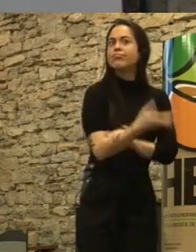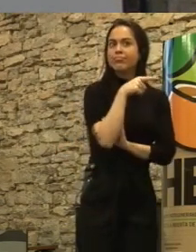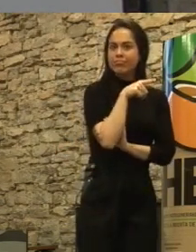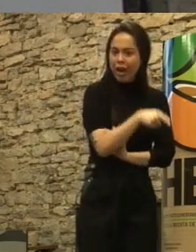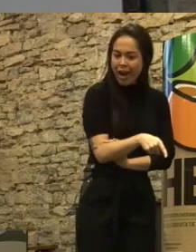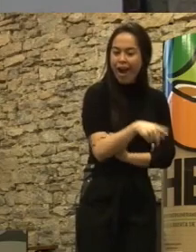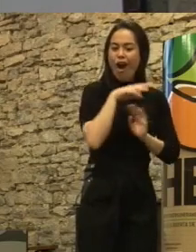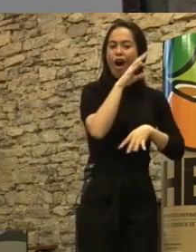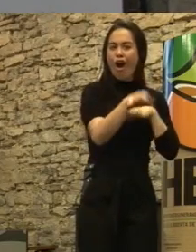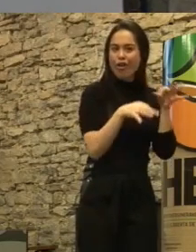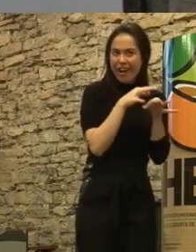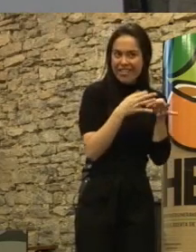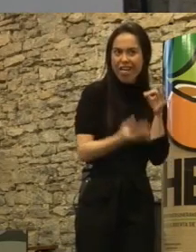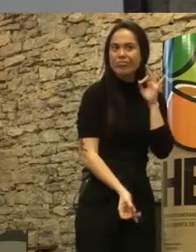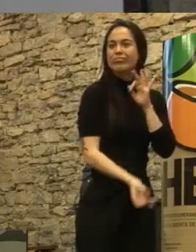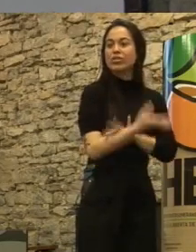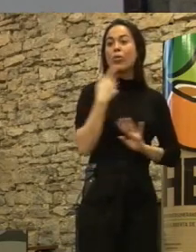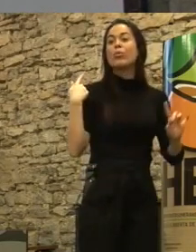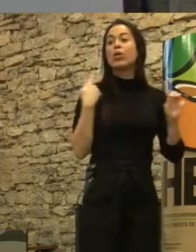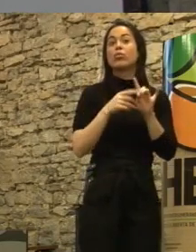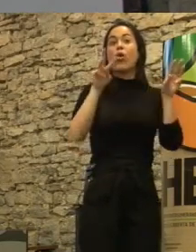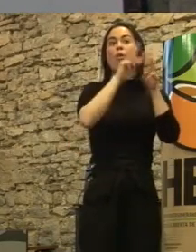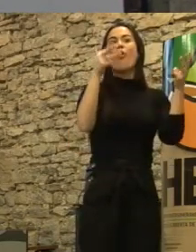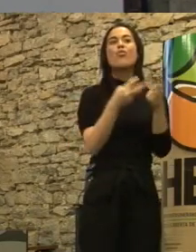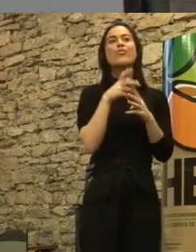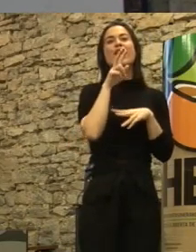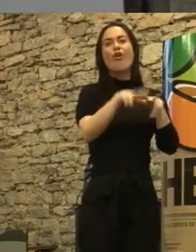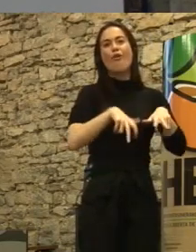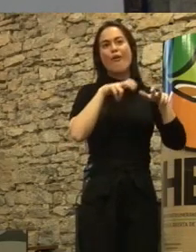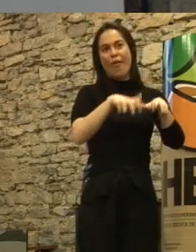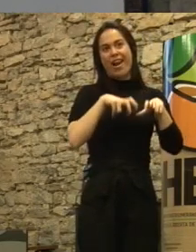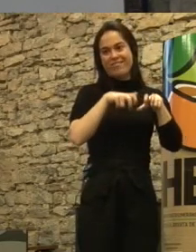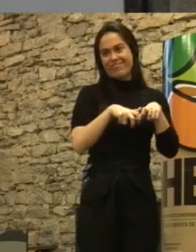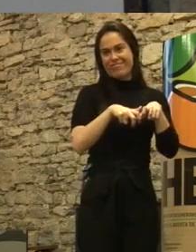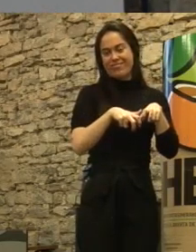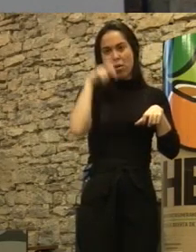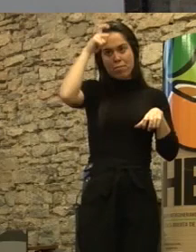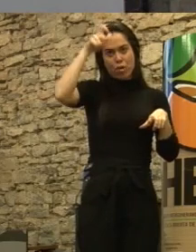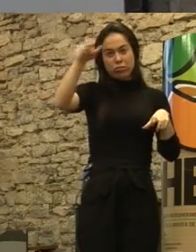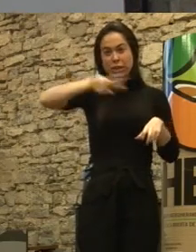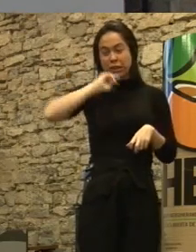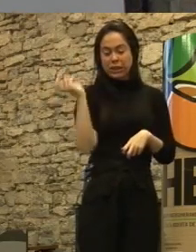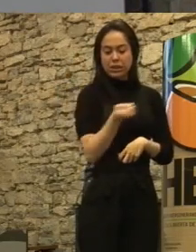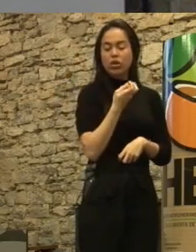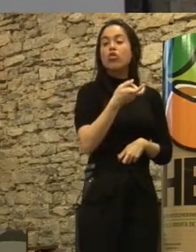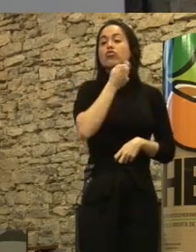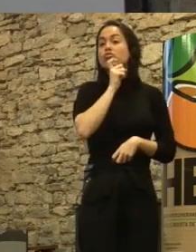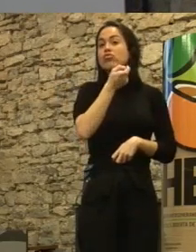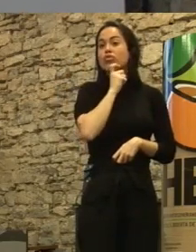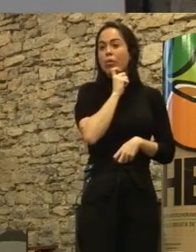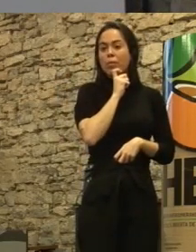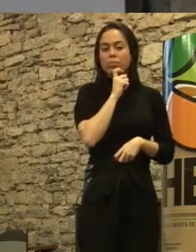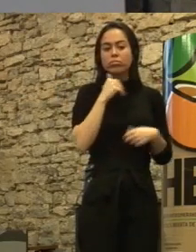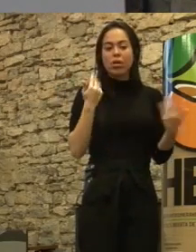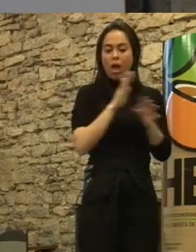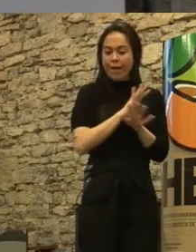usuarios, para llevar el wifi en las zonas rurales a través de una infraestructura donde el usuario